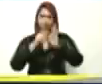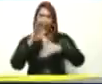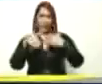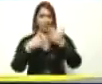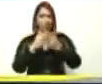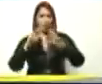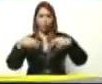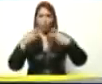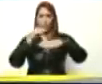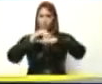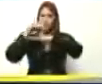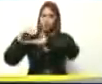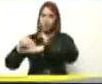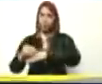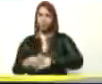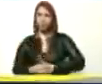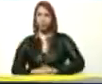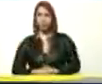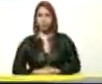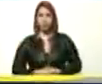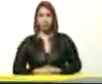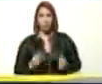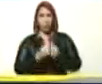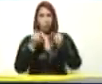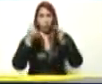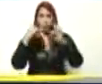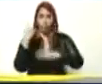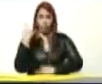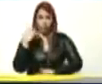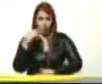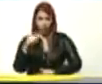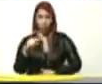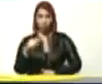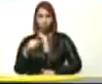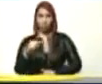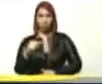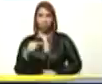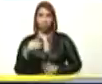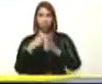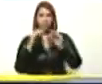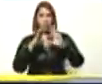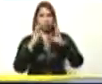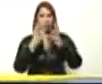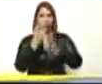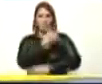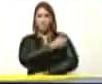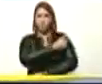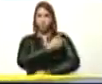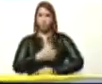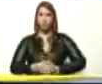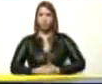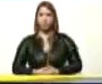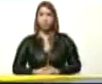nuevo aviso con los números que tenemos y todo el mundo vacunándose